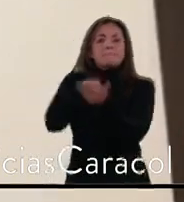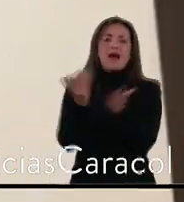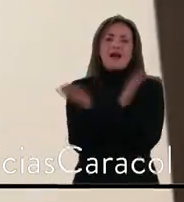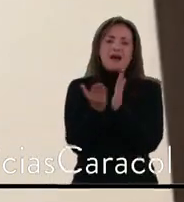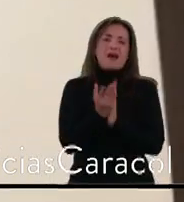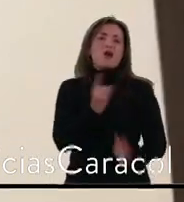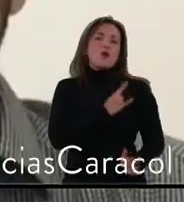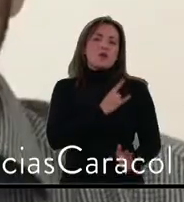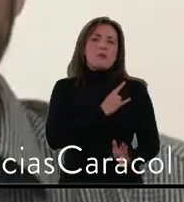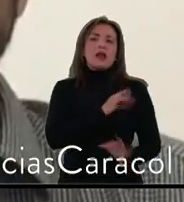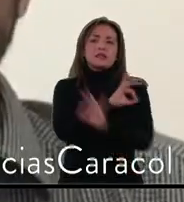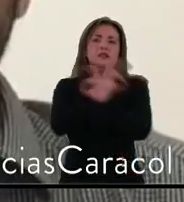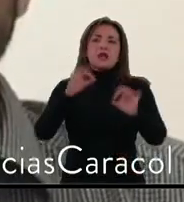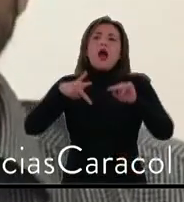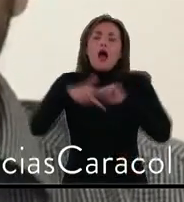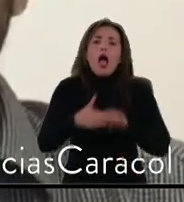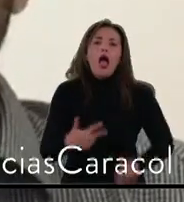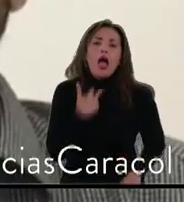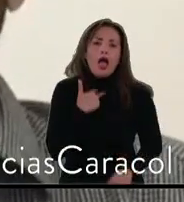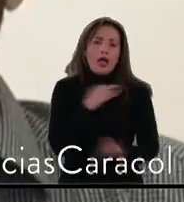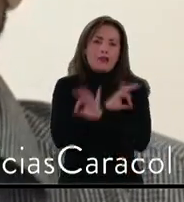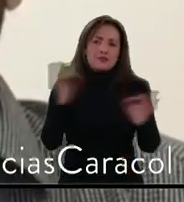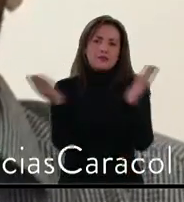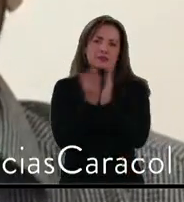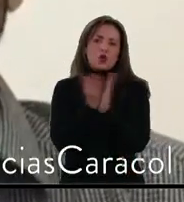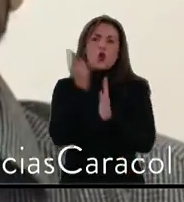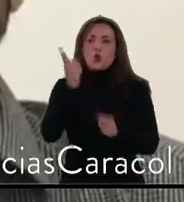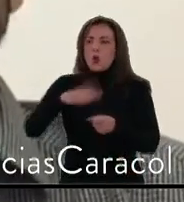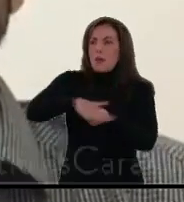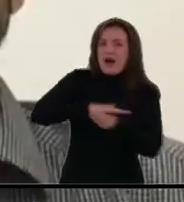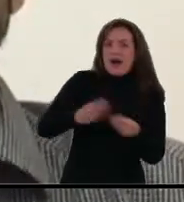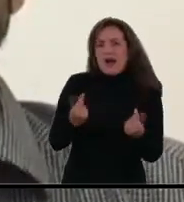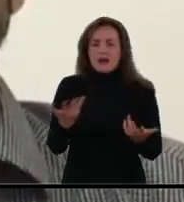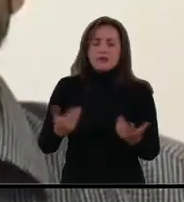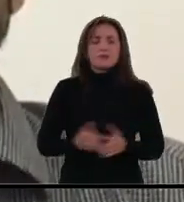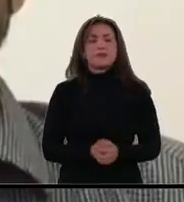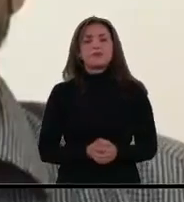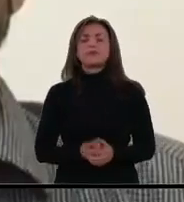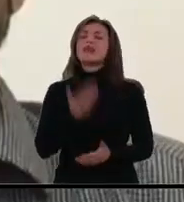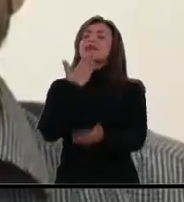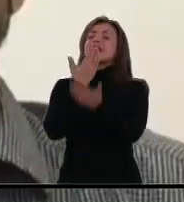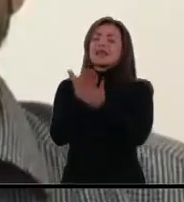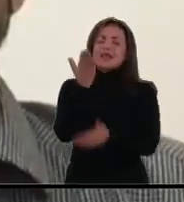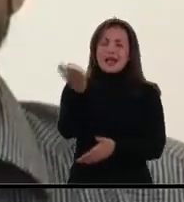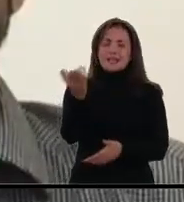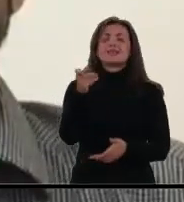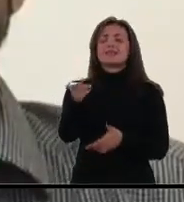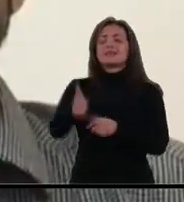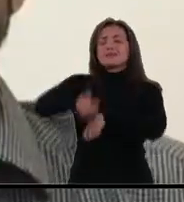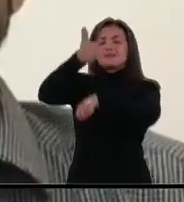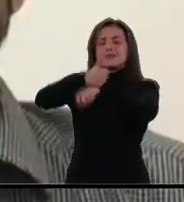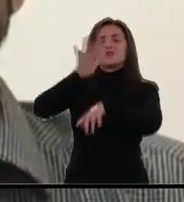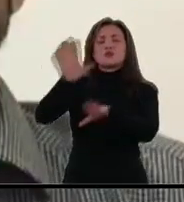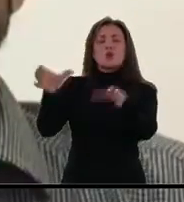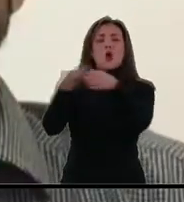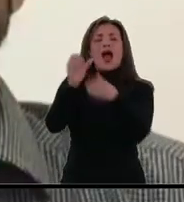interrumpidas los procesos de formación por situaciones económicas. Gracias, Óscar Domínguez, director ejecutivo de ASCUM, por su tiempo.